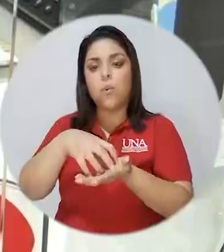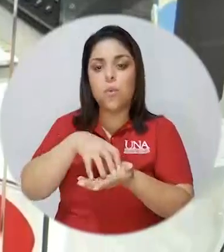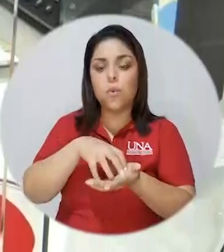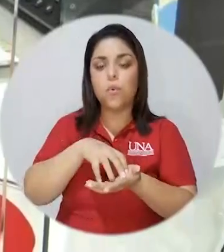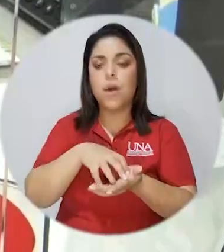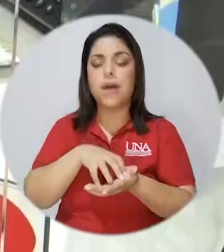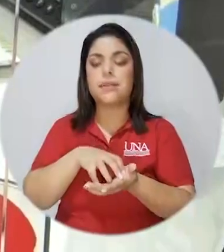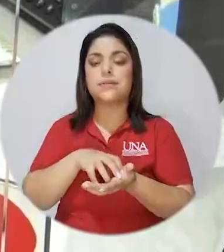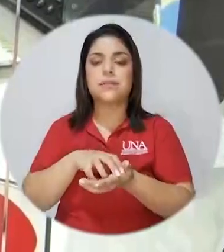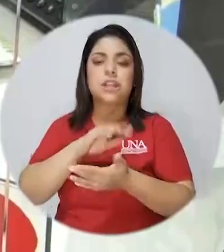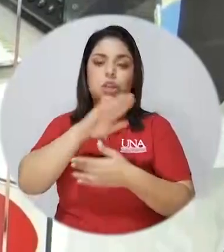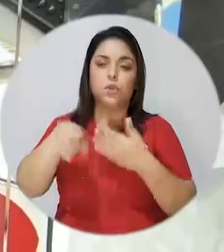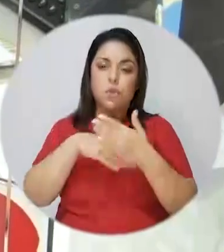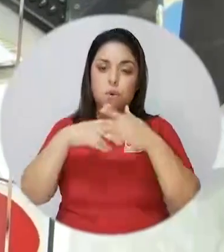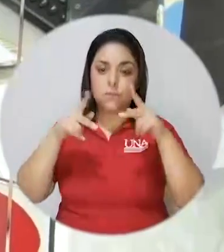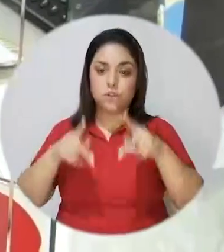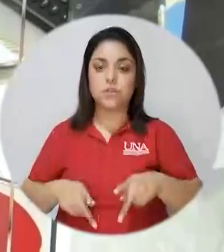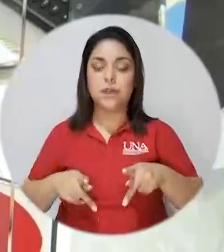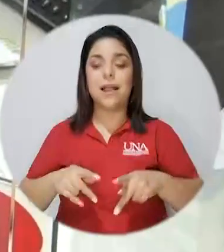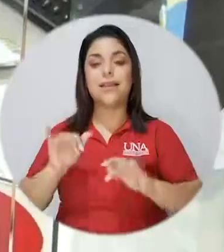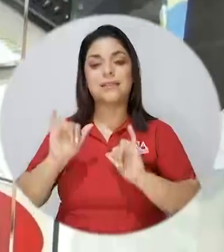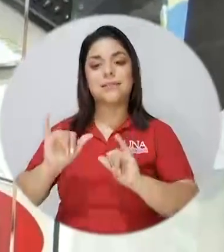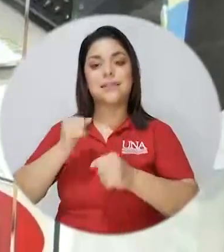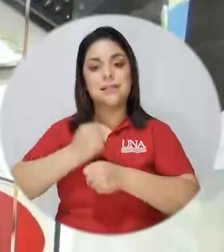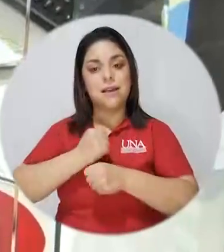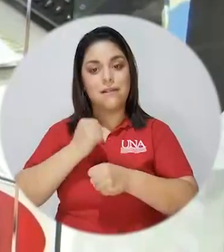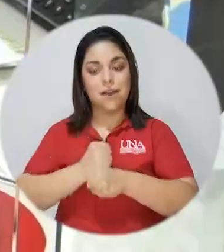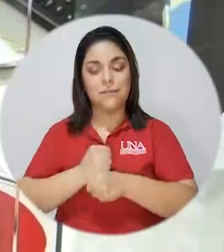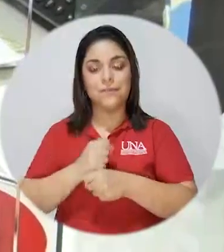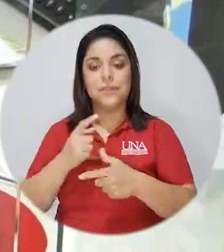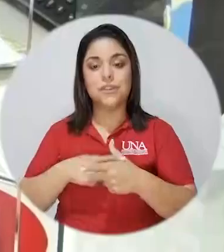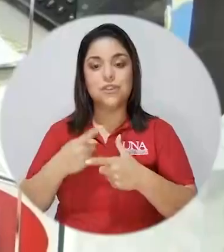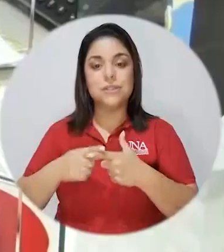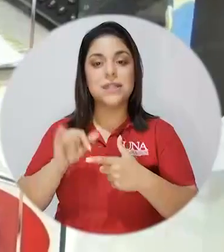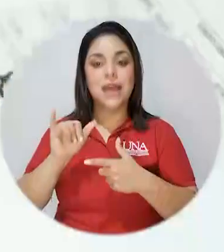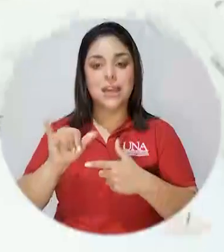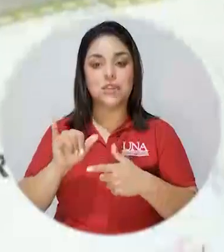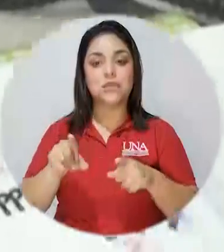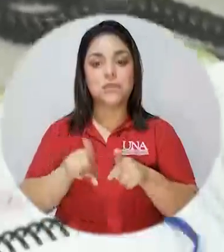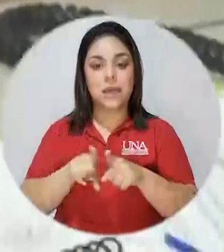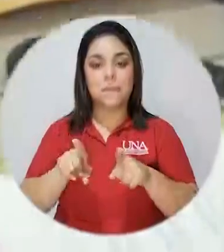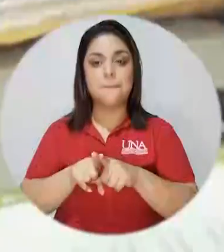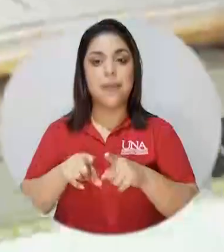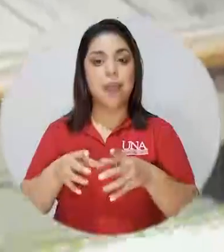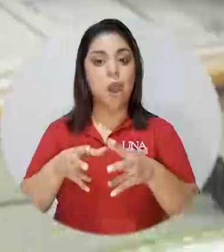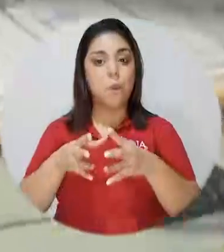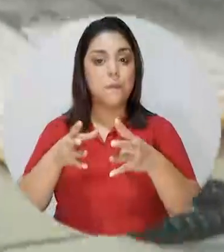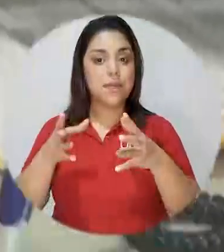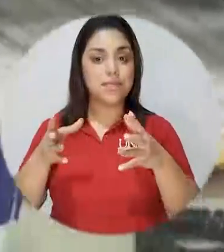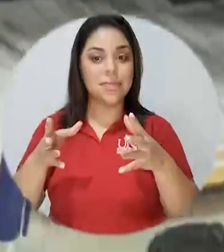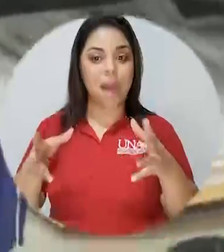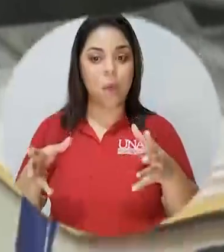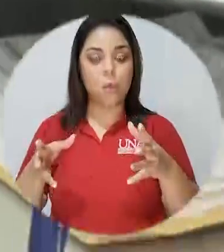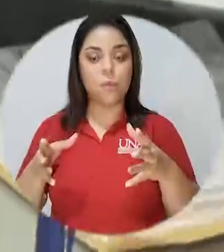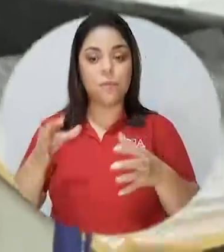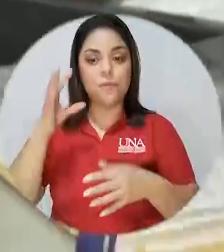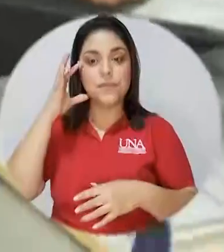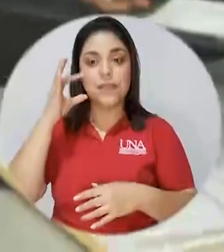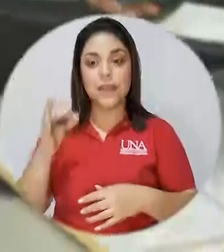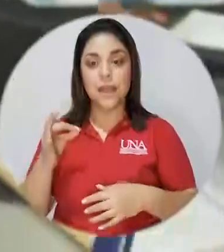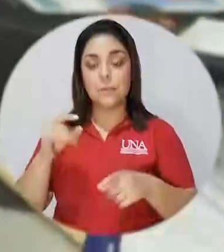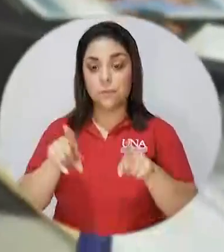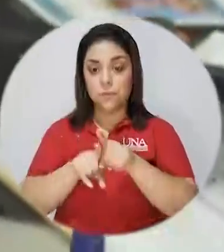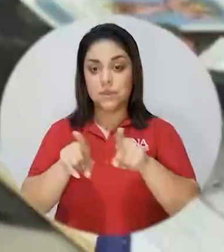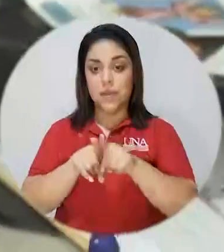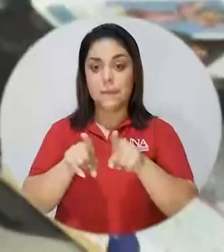preguntas o dudas, consultas de todo el personal que se encuentra en teletrabajo. Entonces, eso también se ha aumentado. Creímos en un momento,